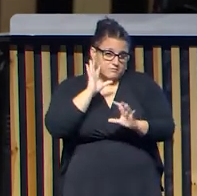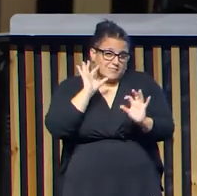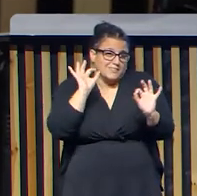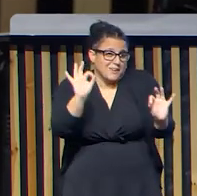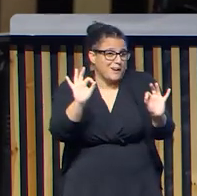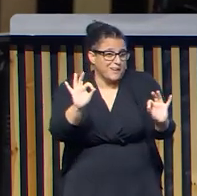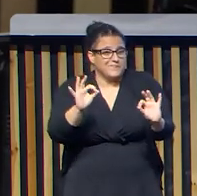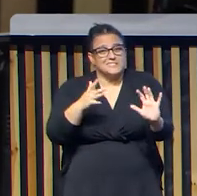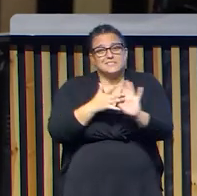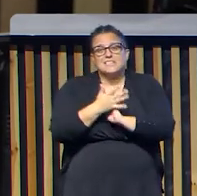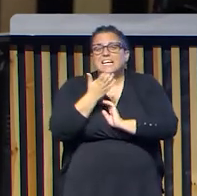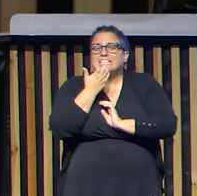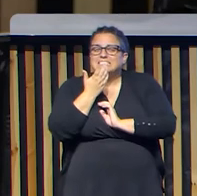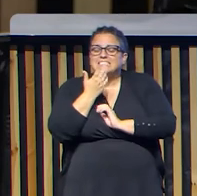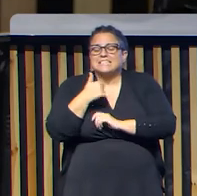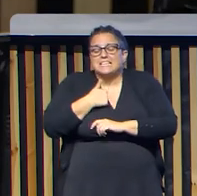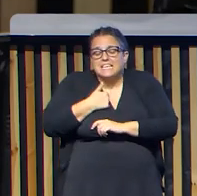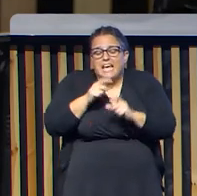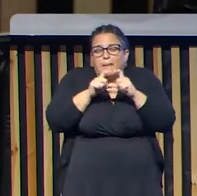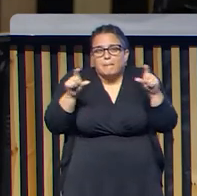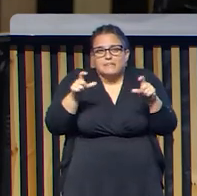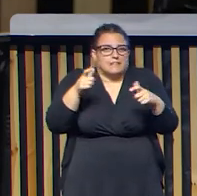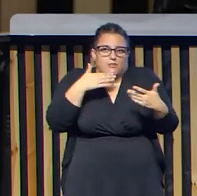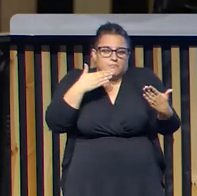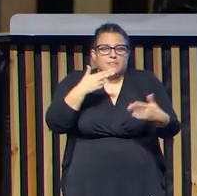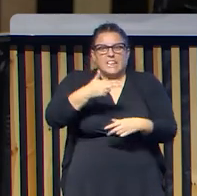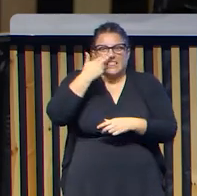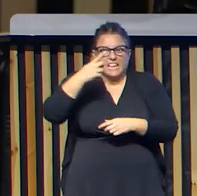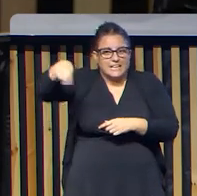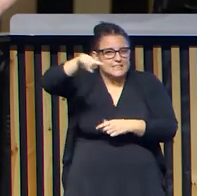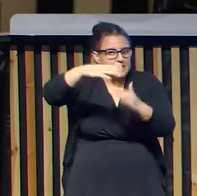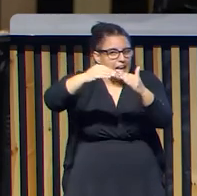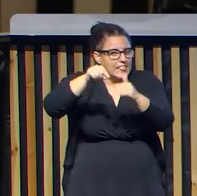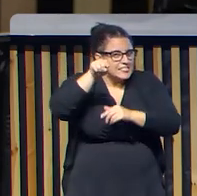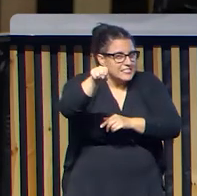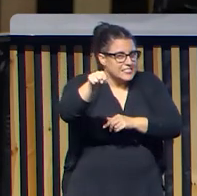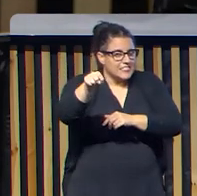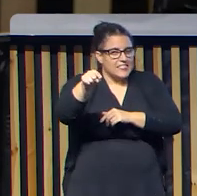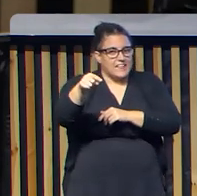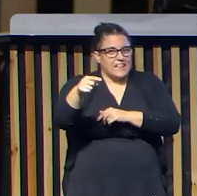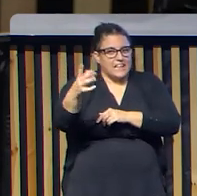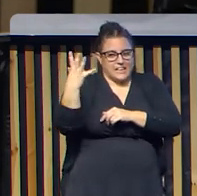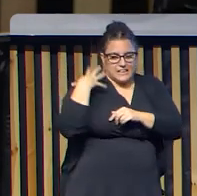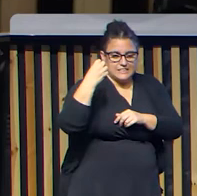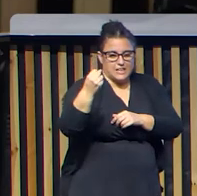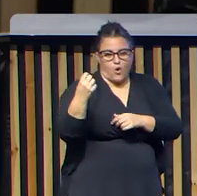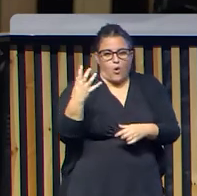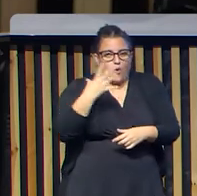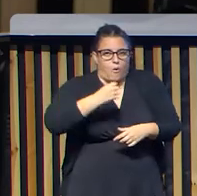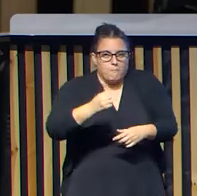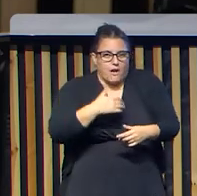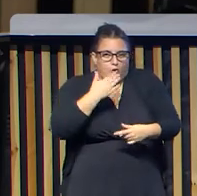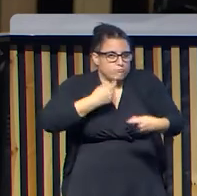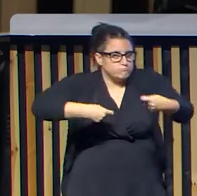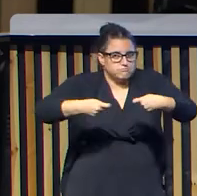cuando detrás hay un interés de compra todo es mucho más fácil cuando